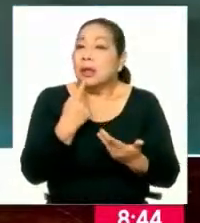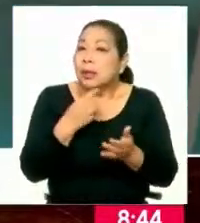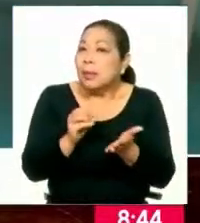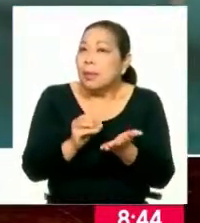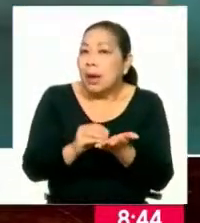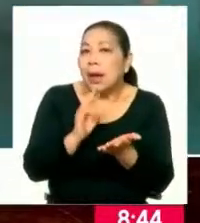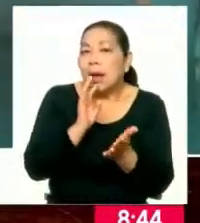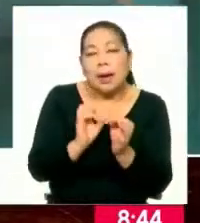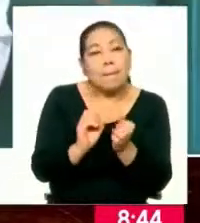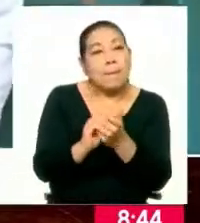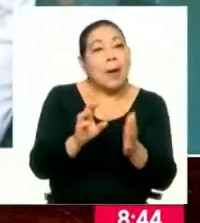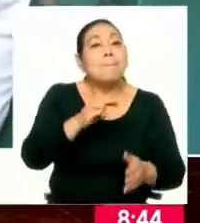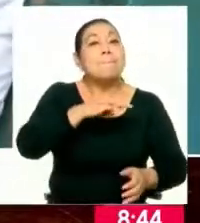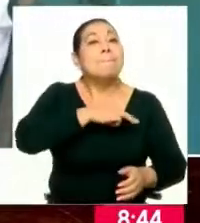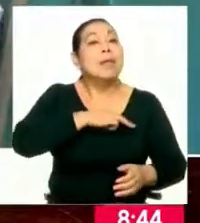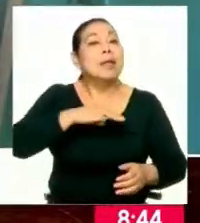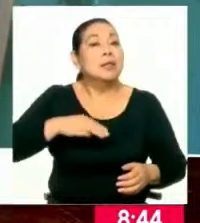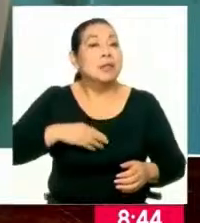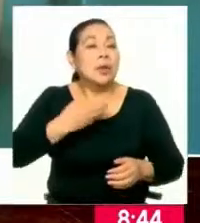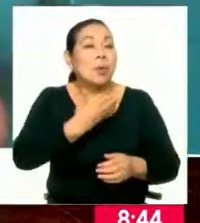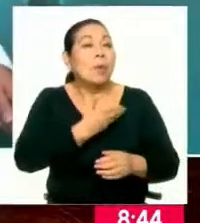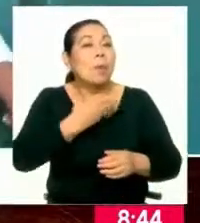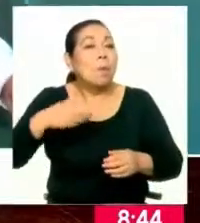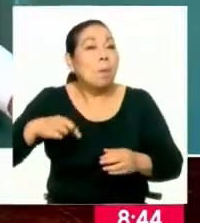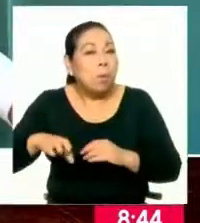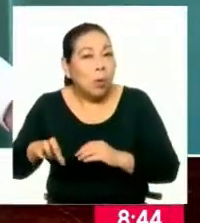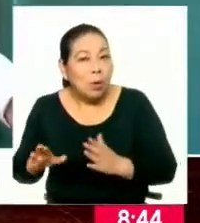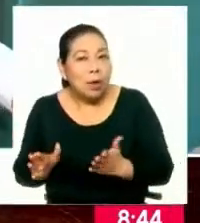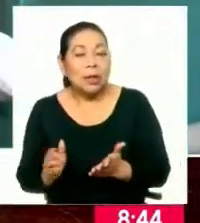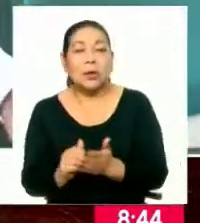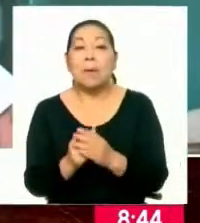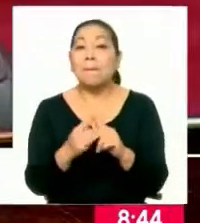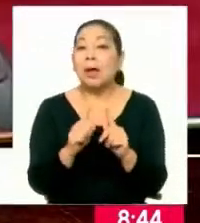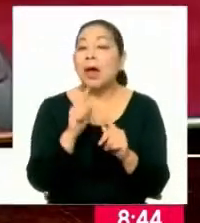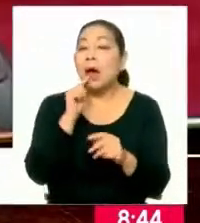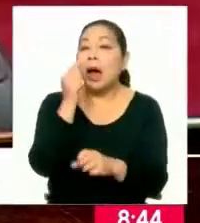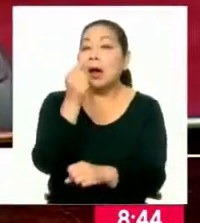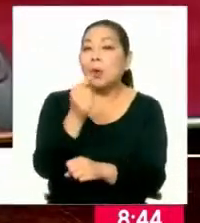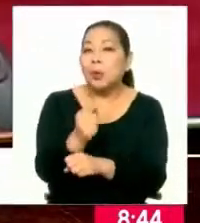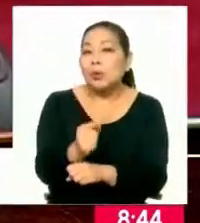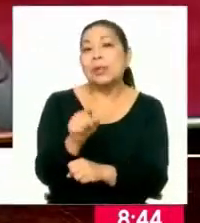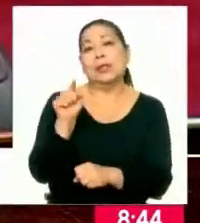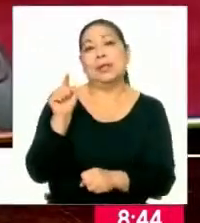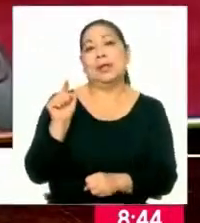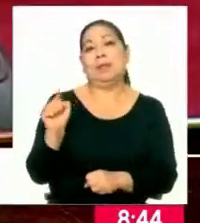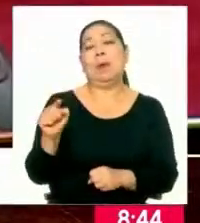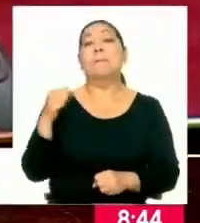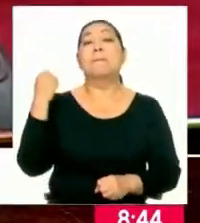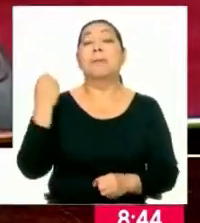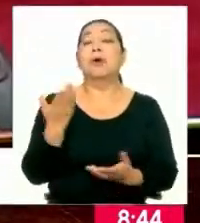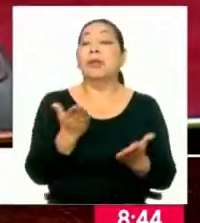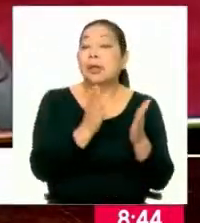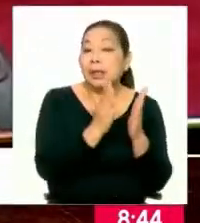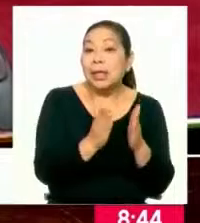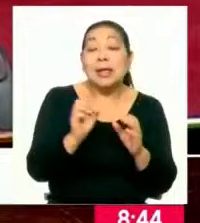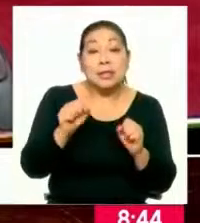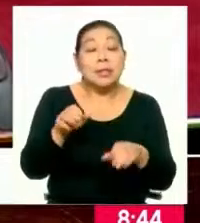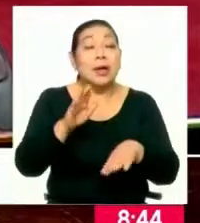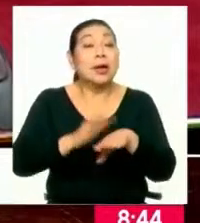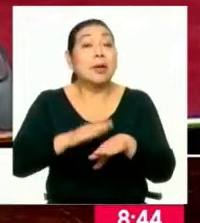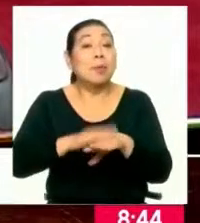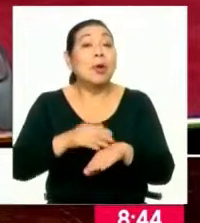claro en esto, al Ministerio Público como titular de la acción penal acusar y al Poder Judicial determinar si hay